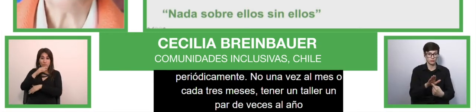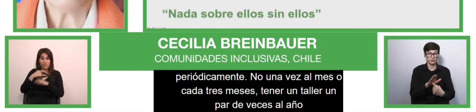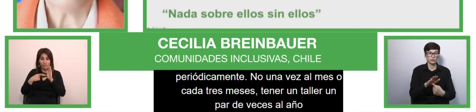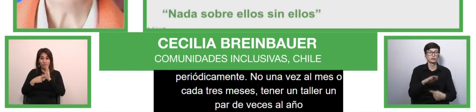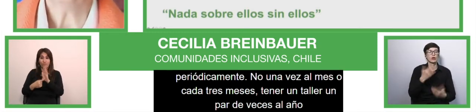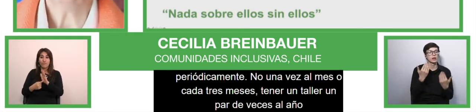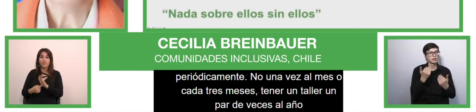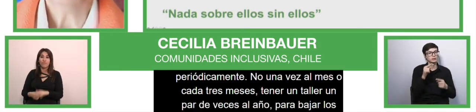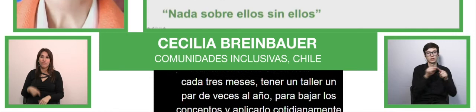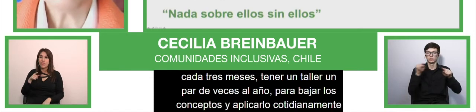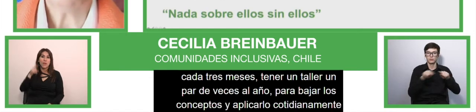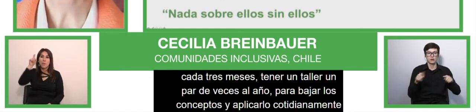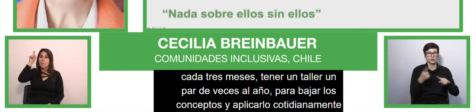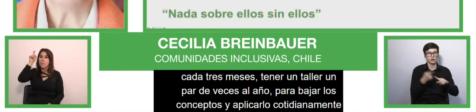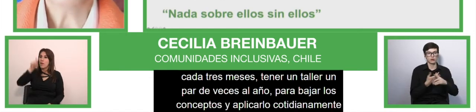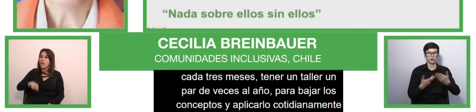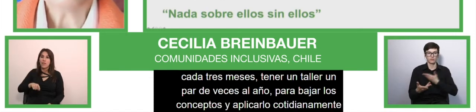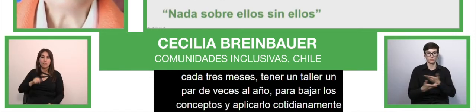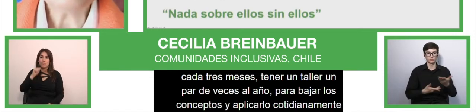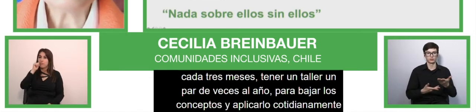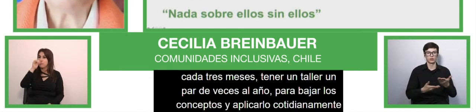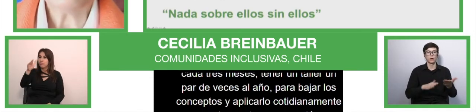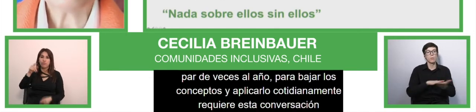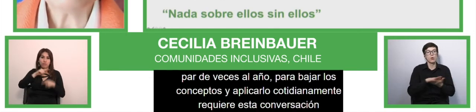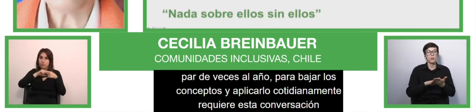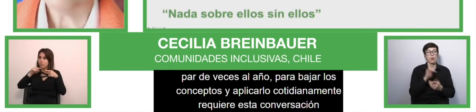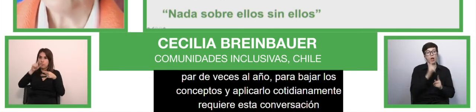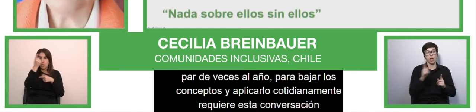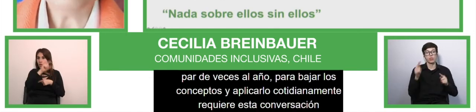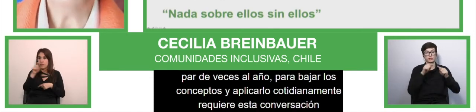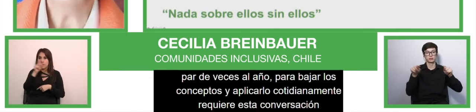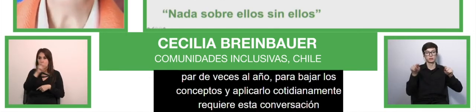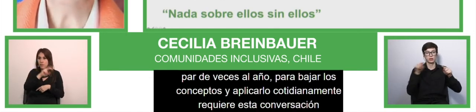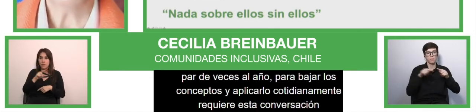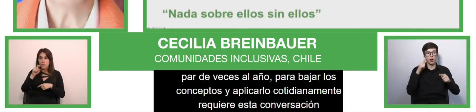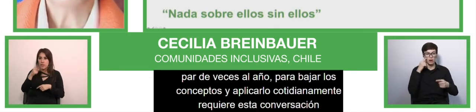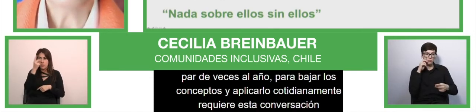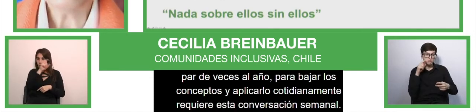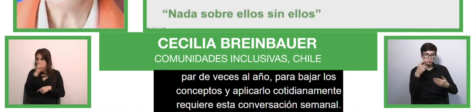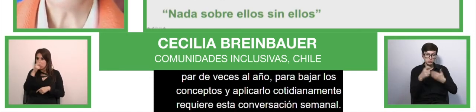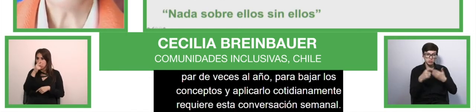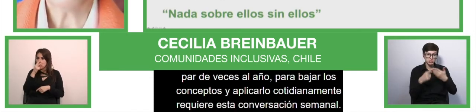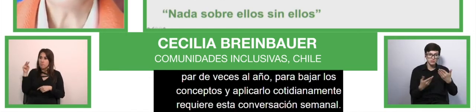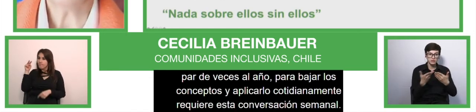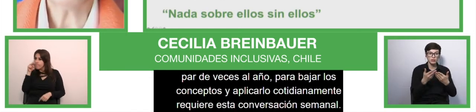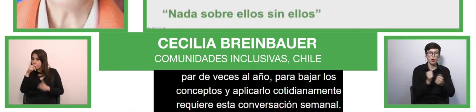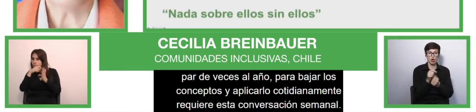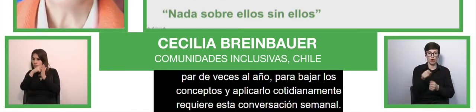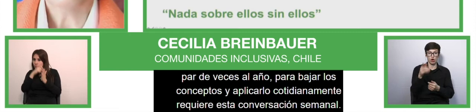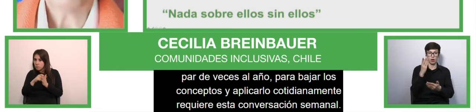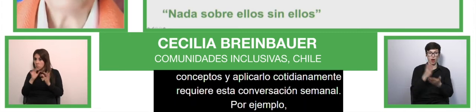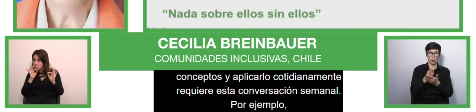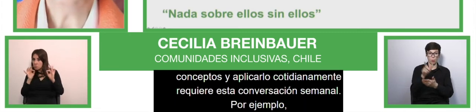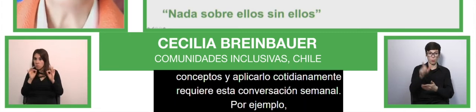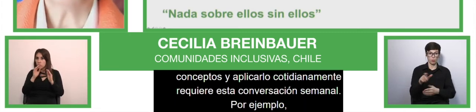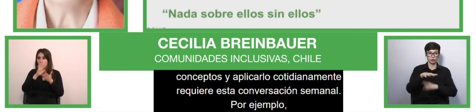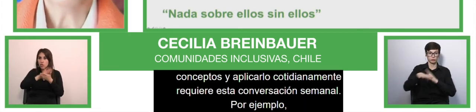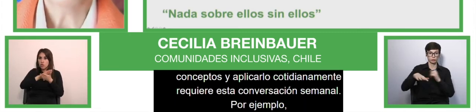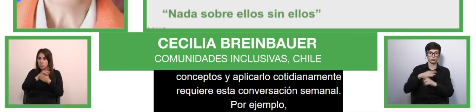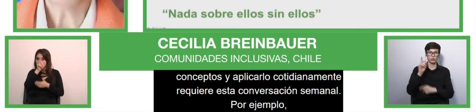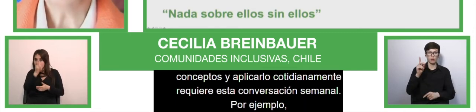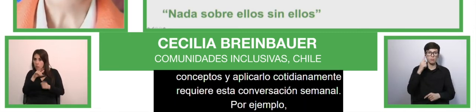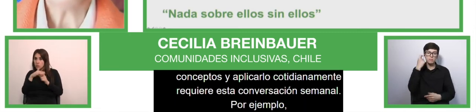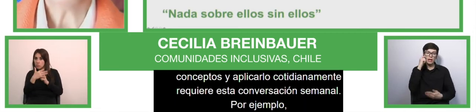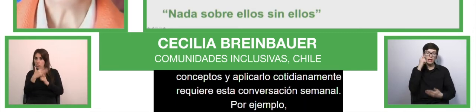conversación semanal por ejemplo cada semana revisar con el alumno en situación de discapacidad cuáles